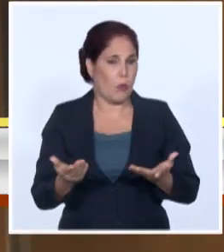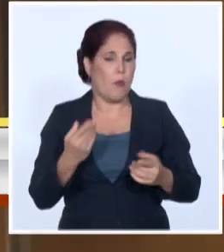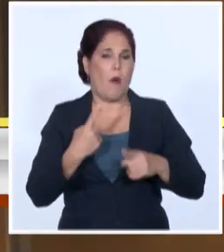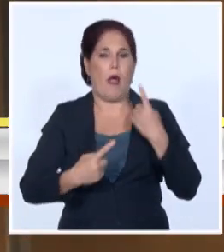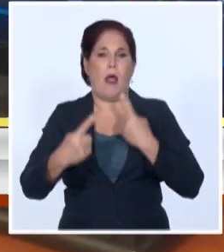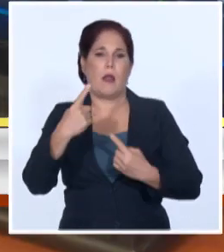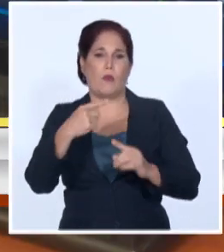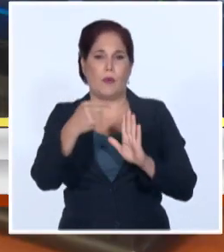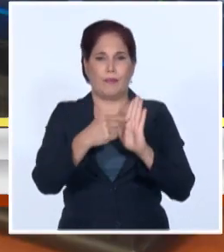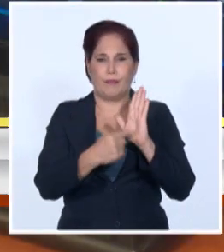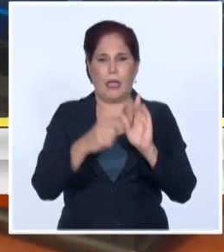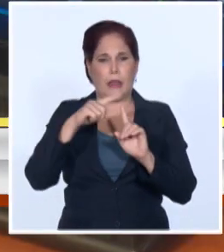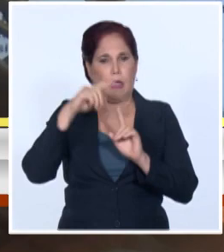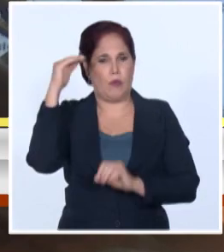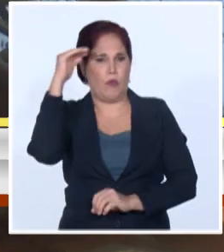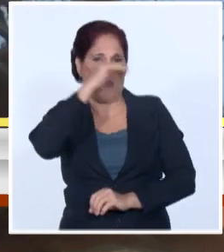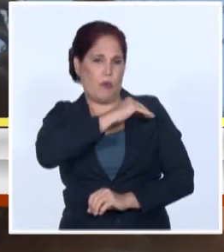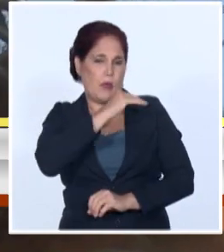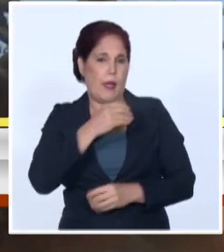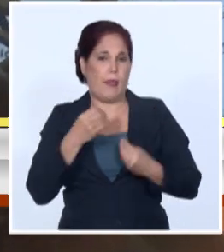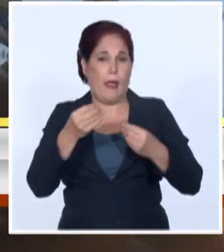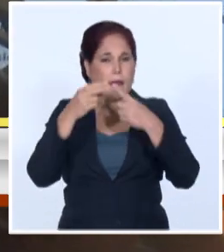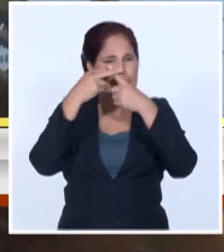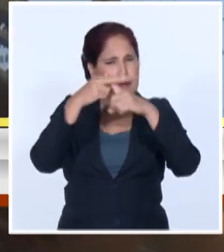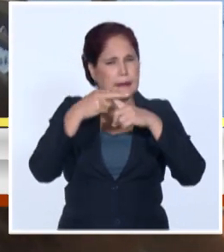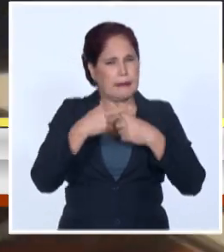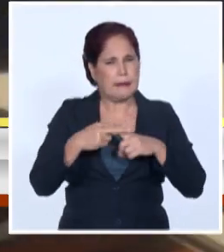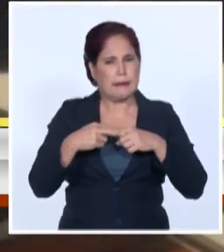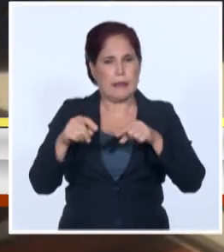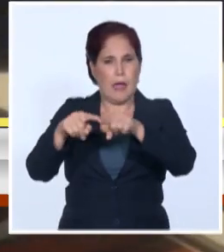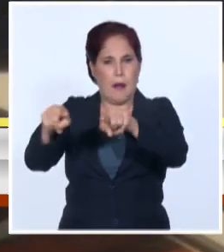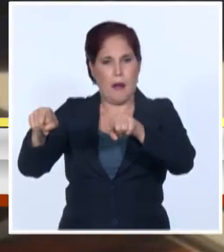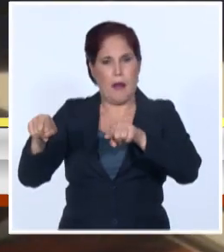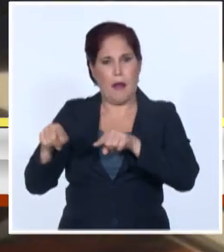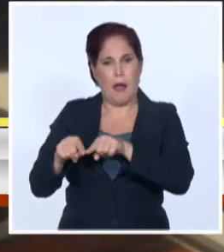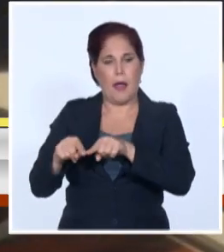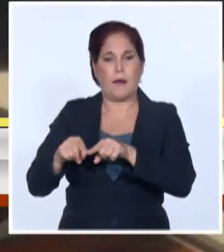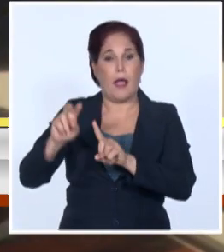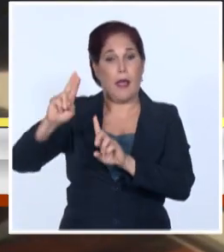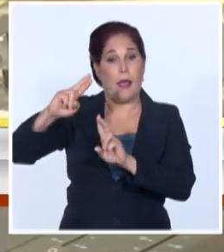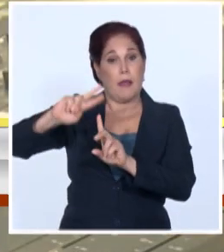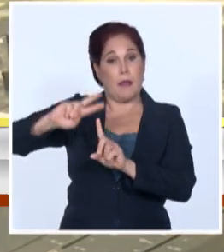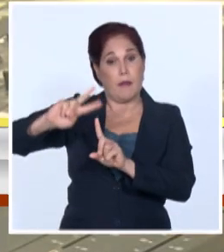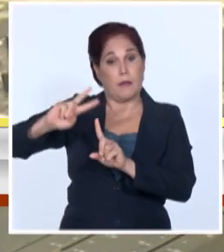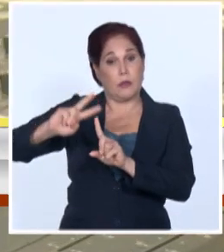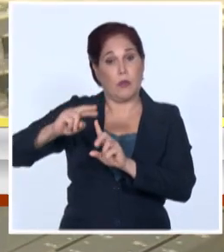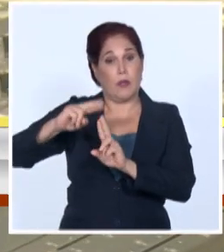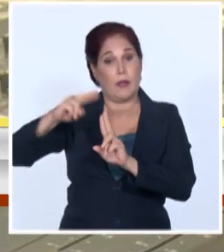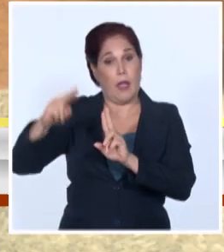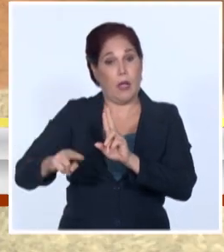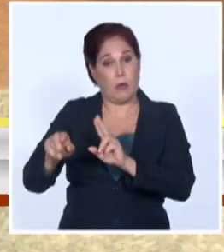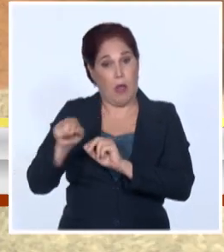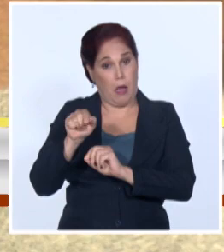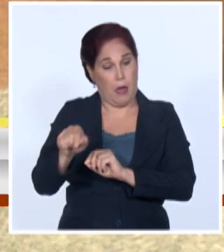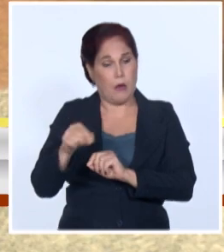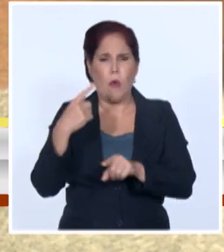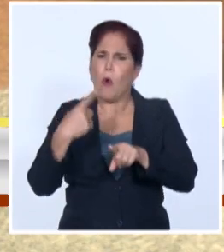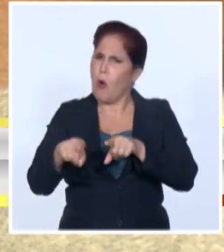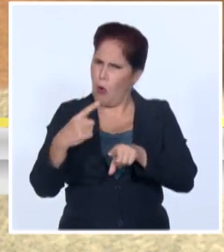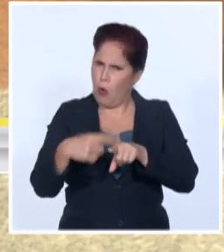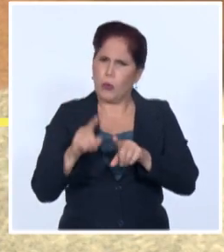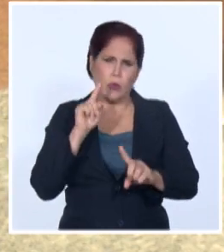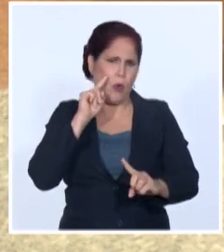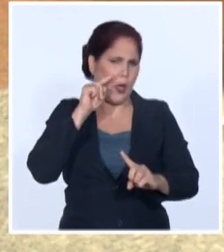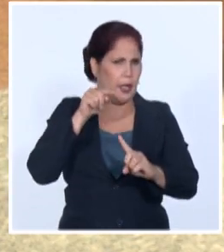parámetros técnicos, a la vez que se le brinda mantenimiento a otras áreas como la del estudio teatro y la sala de conmutación, entre otros objetos de